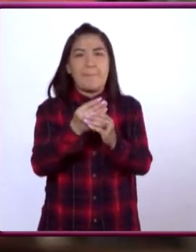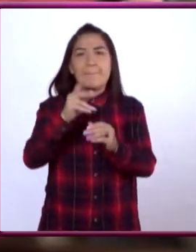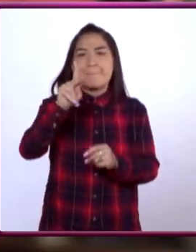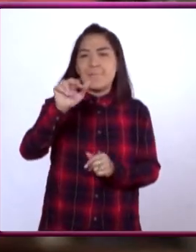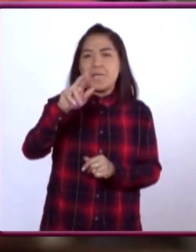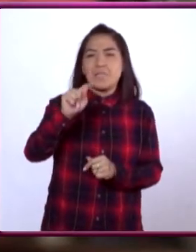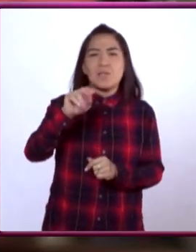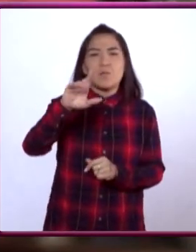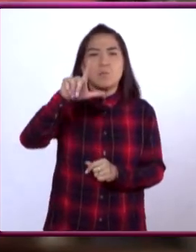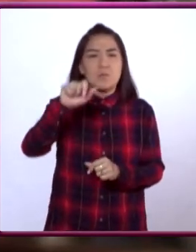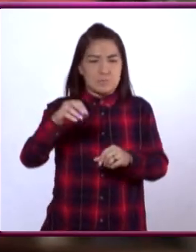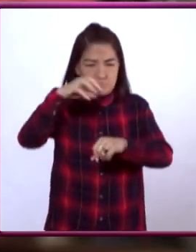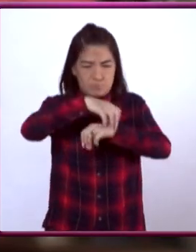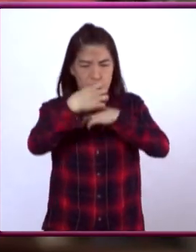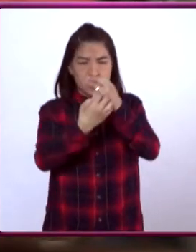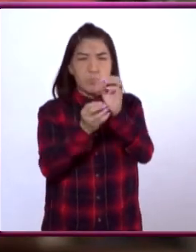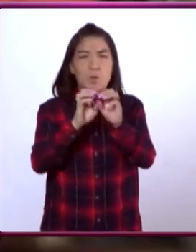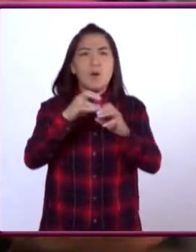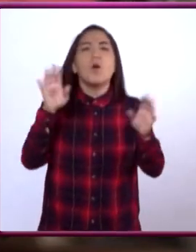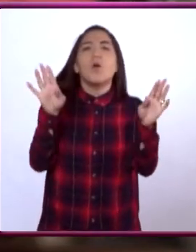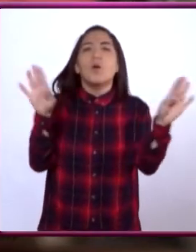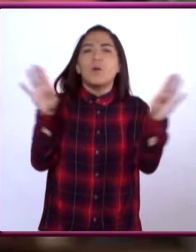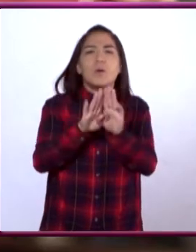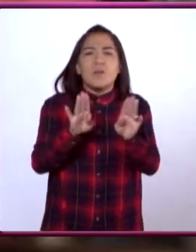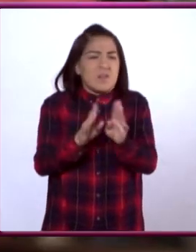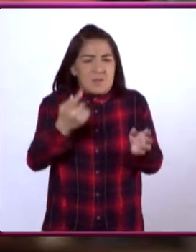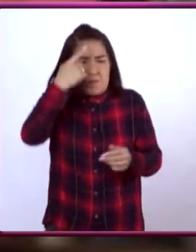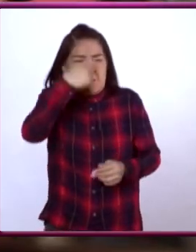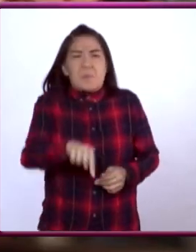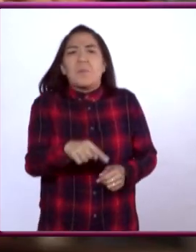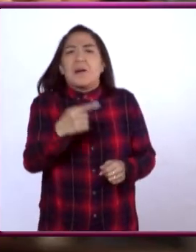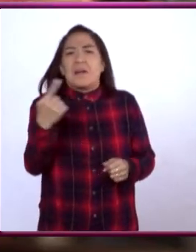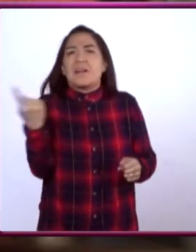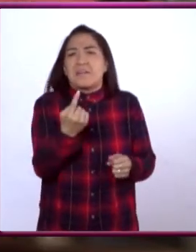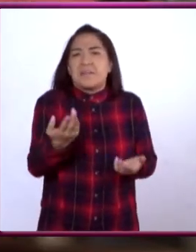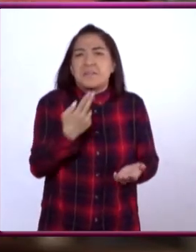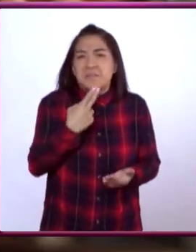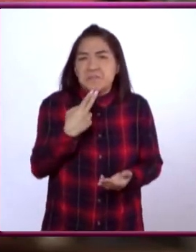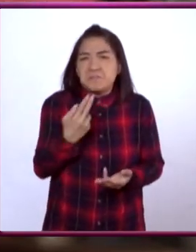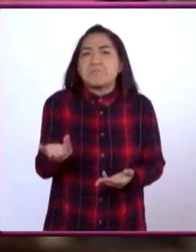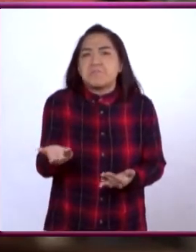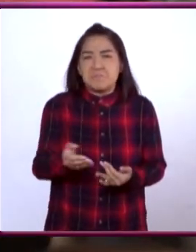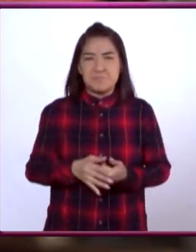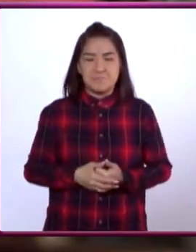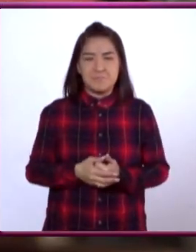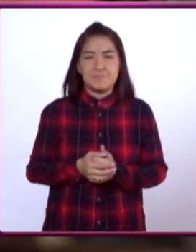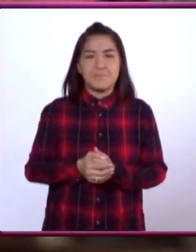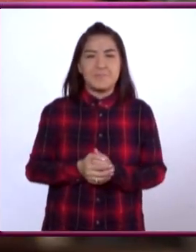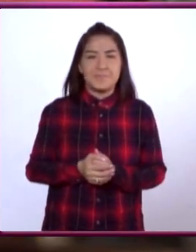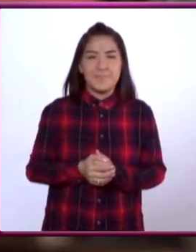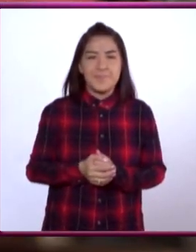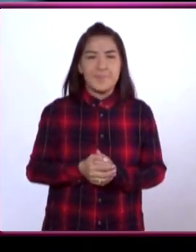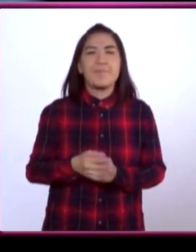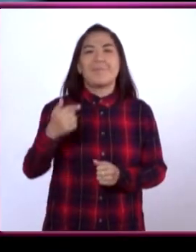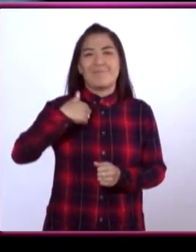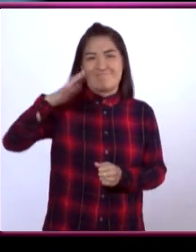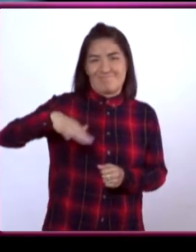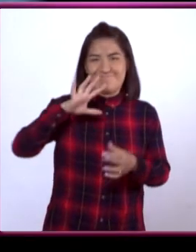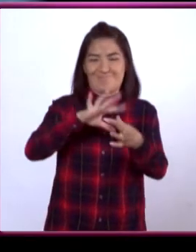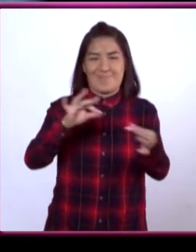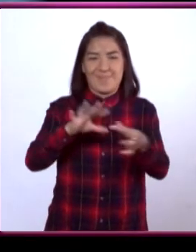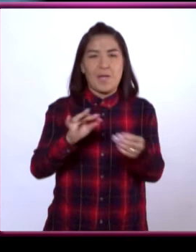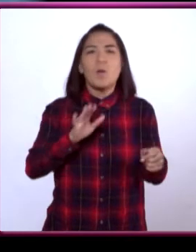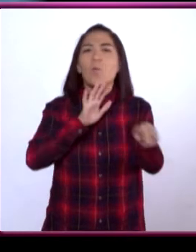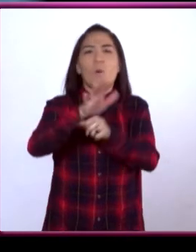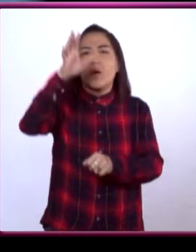partículas en estos colisionadores y con qué propósito se hace el hecho de colisionar partículas? ¿Para qué nos sirve eso? Como ya